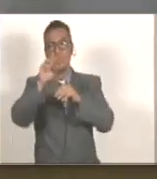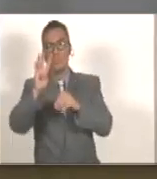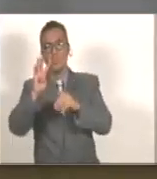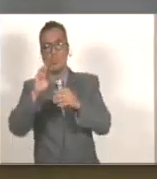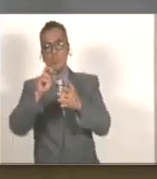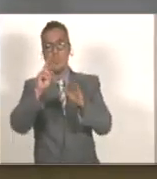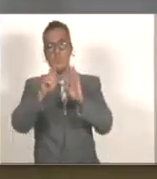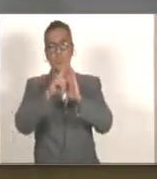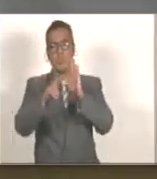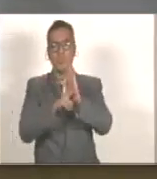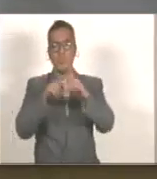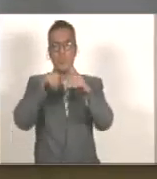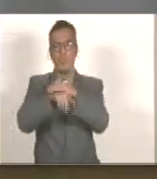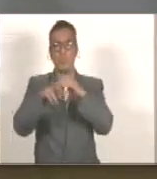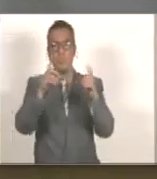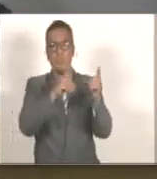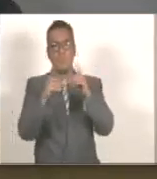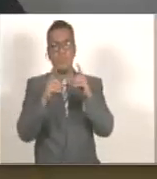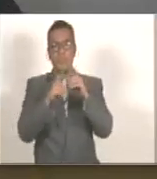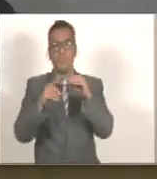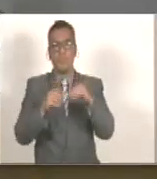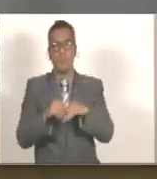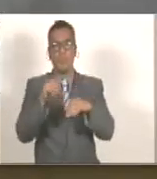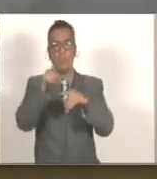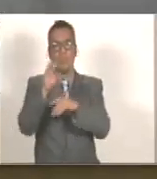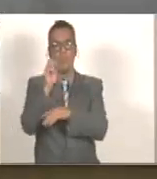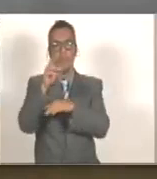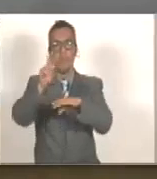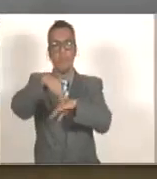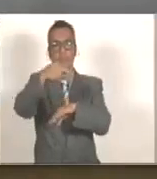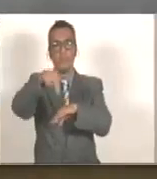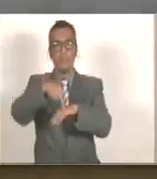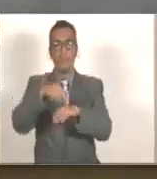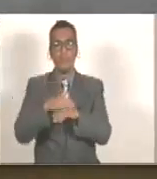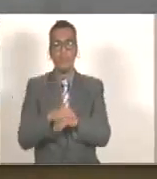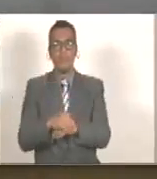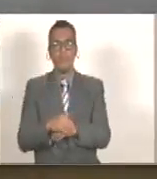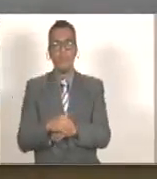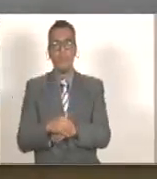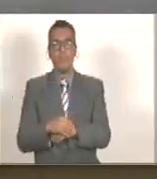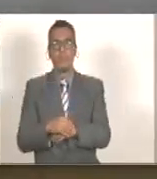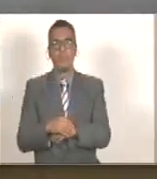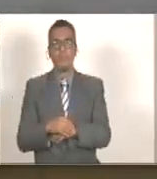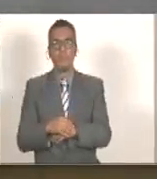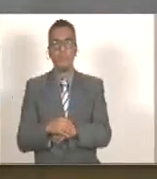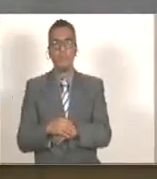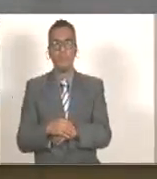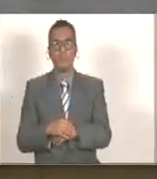del Reglamento Interior y de Debates de la Asamblea Nacional.